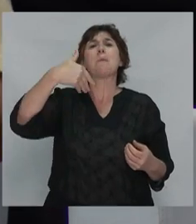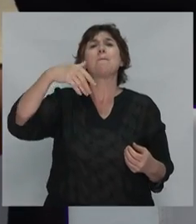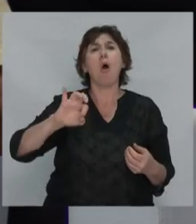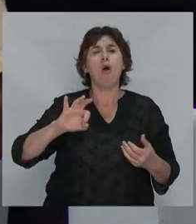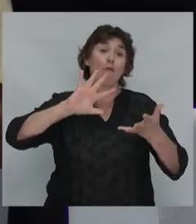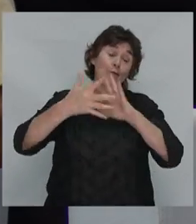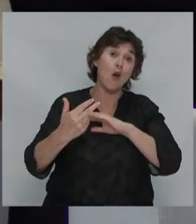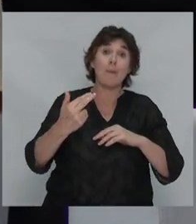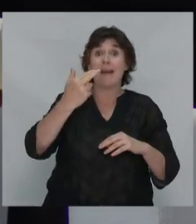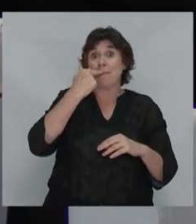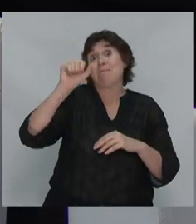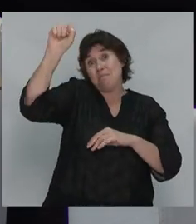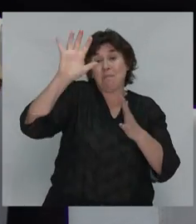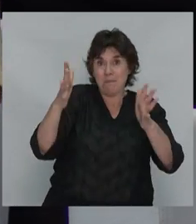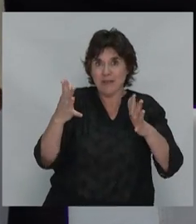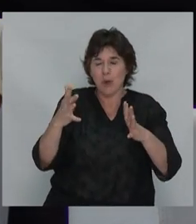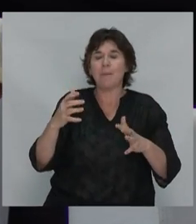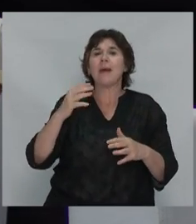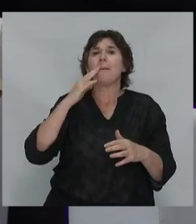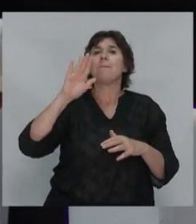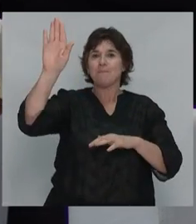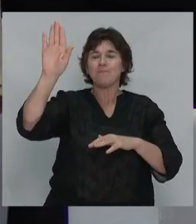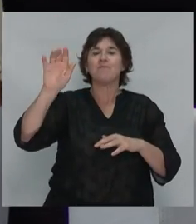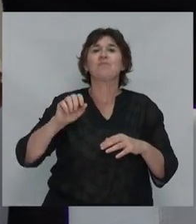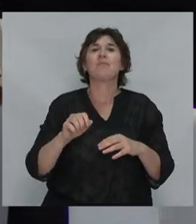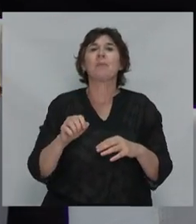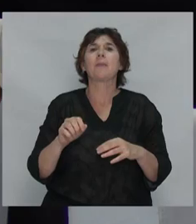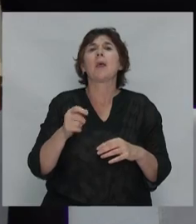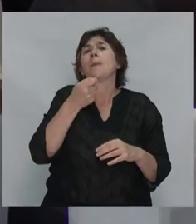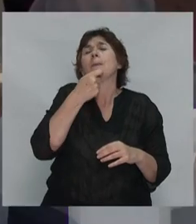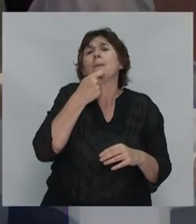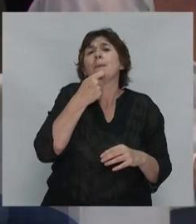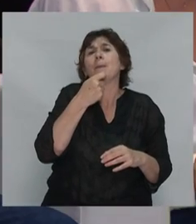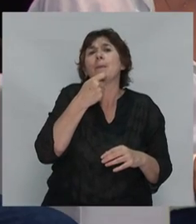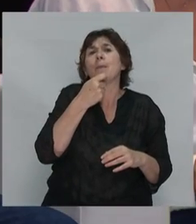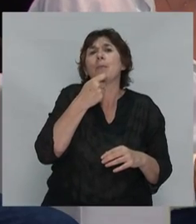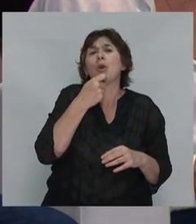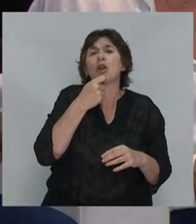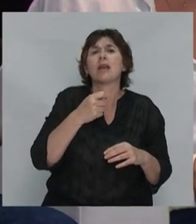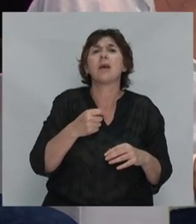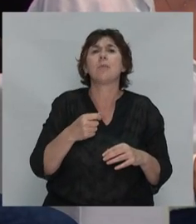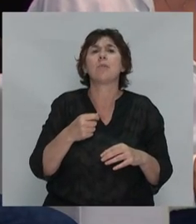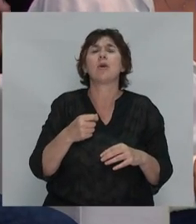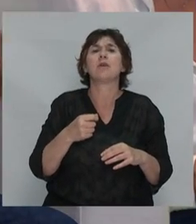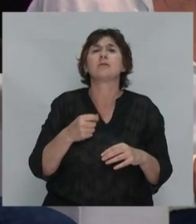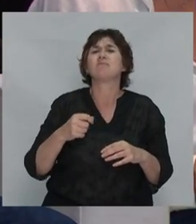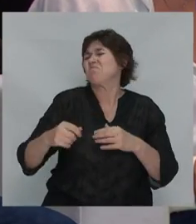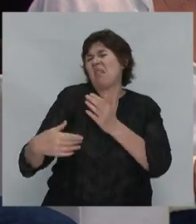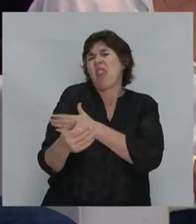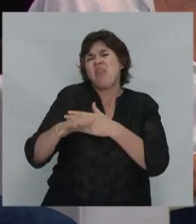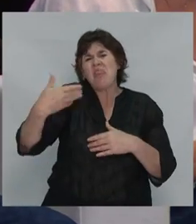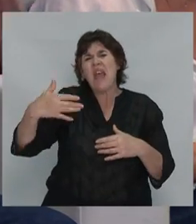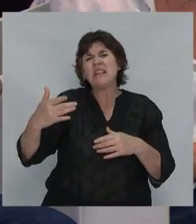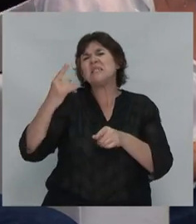ideas quizás no lo usaría tan fácilmente pero si pensamos en él por ejemplo la a la derecha tradicional